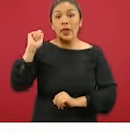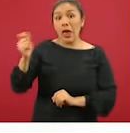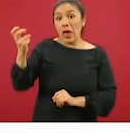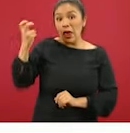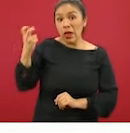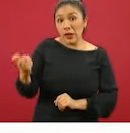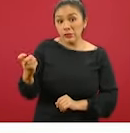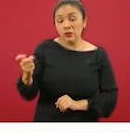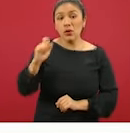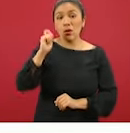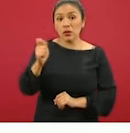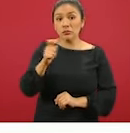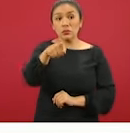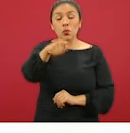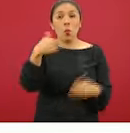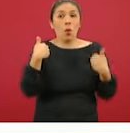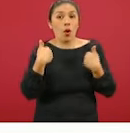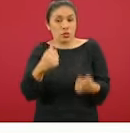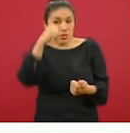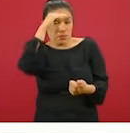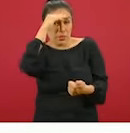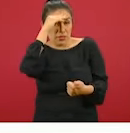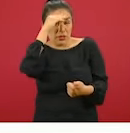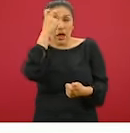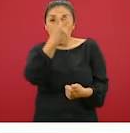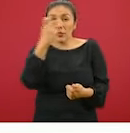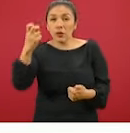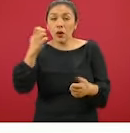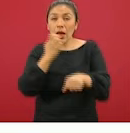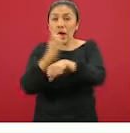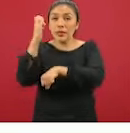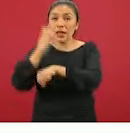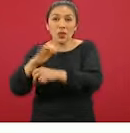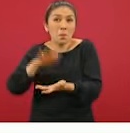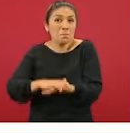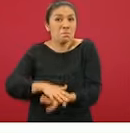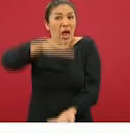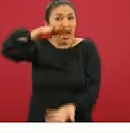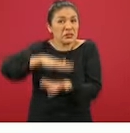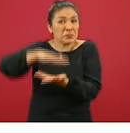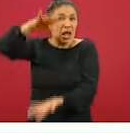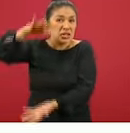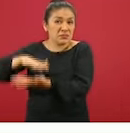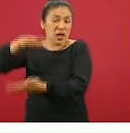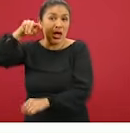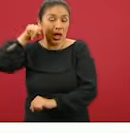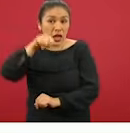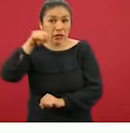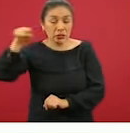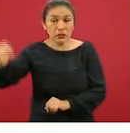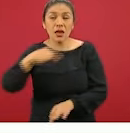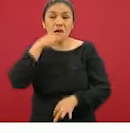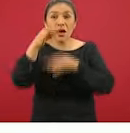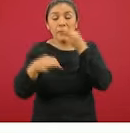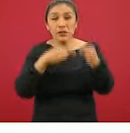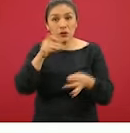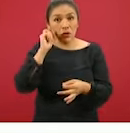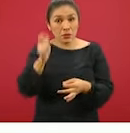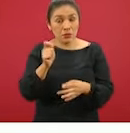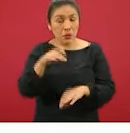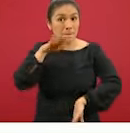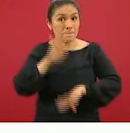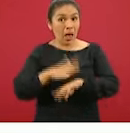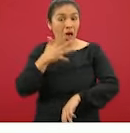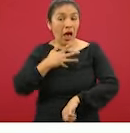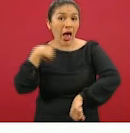no necesariamente representa que las entidades que tienen la mayor cantidad de brotes notificados sean las que